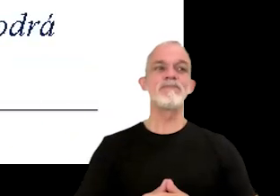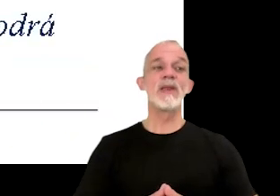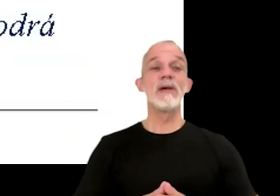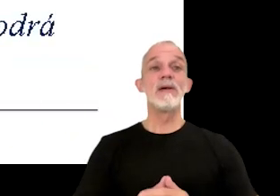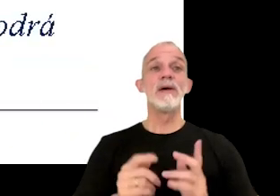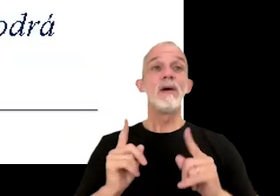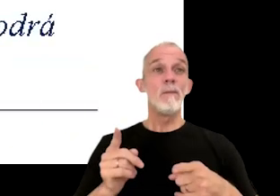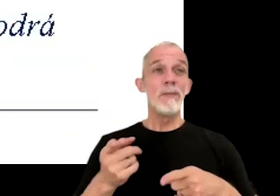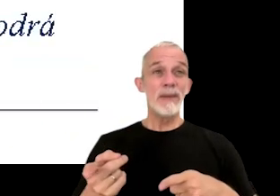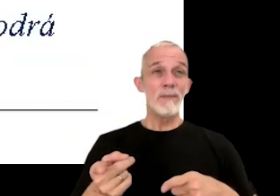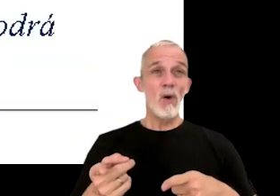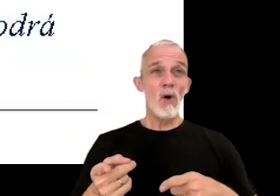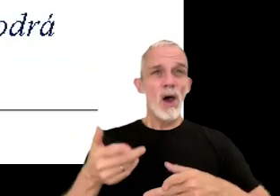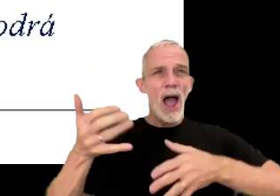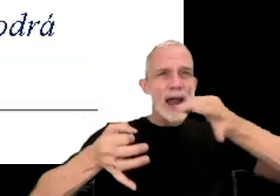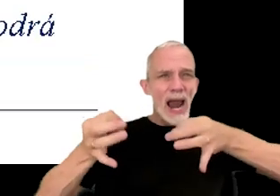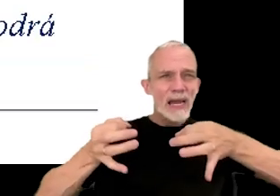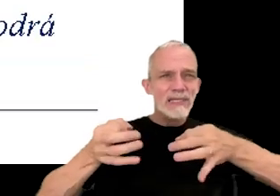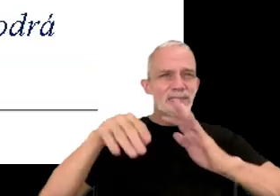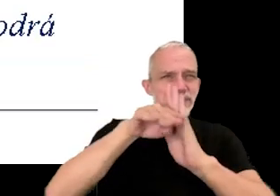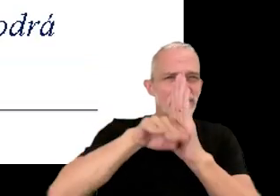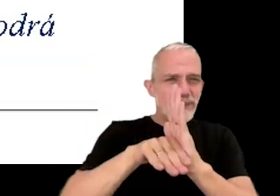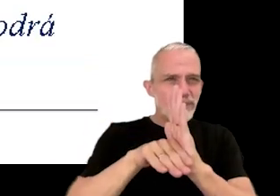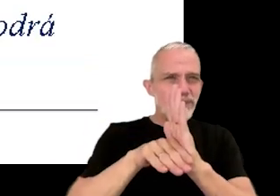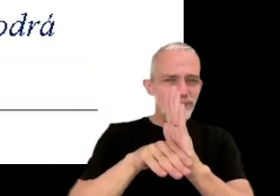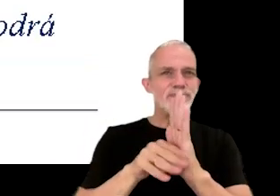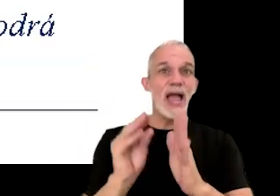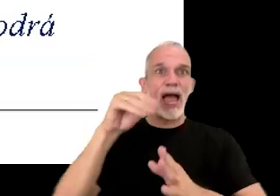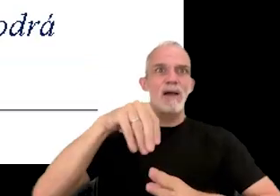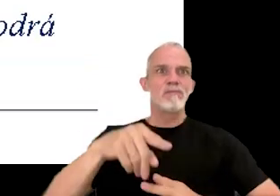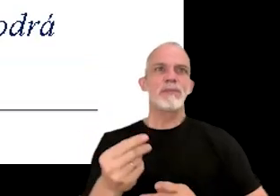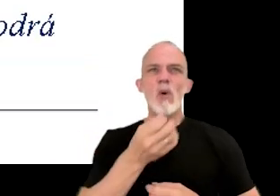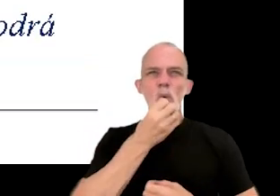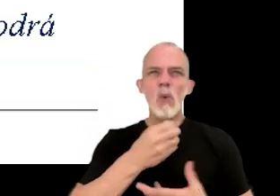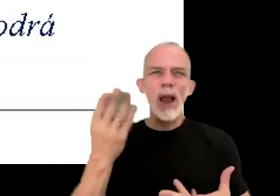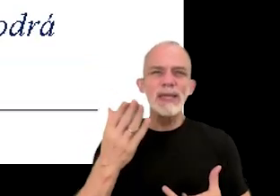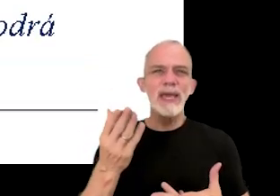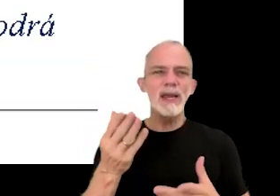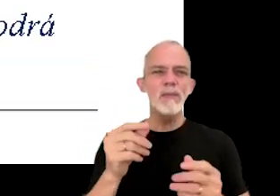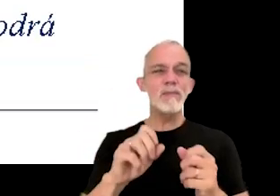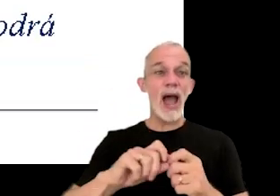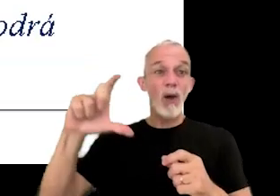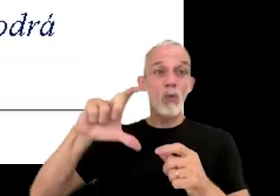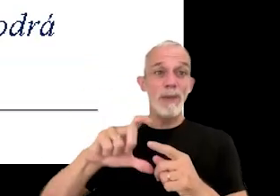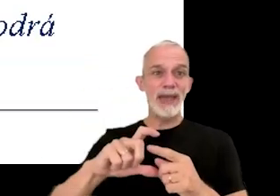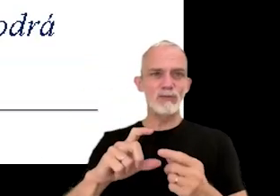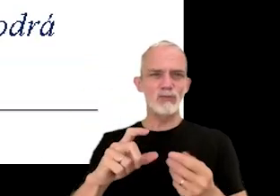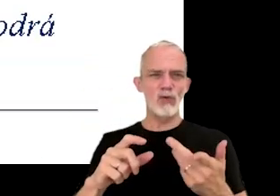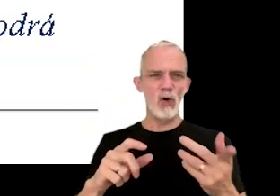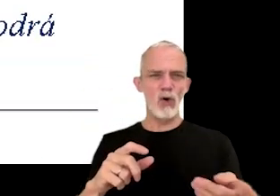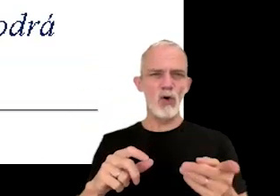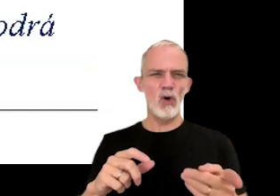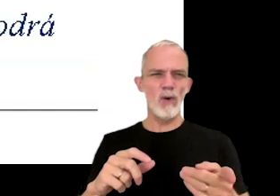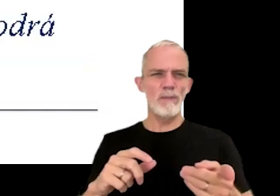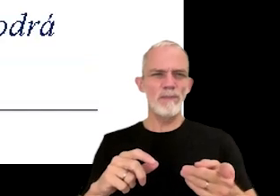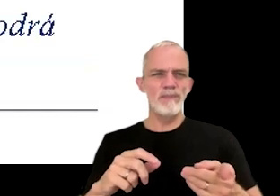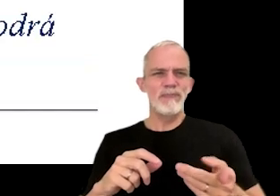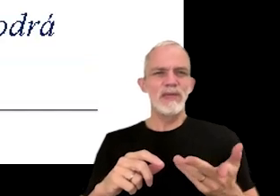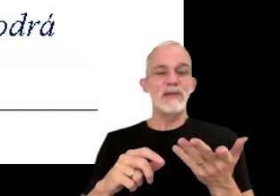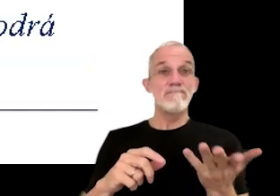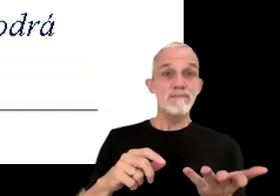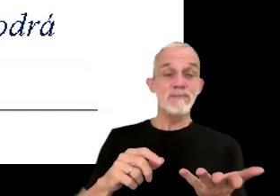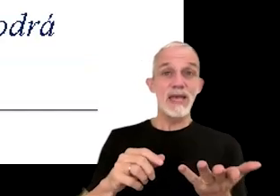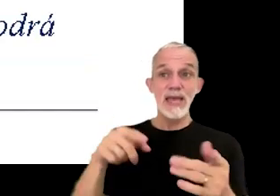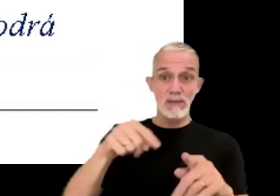Siguiendo el análisis de esta norma, agrega que cualquier incremento patrimonial ocurrido durante la vigencia